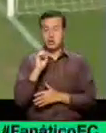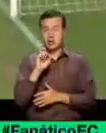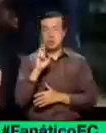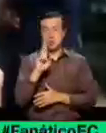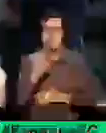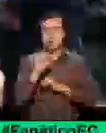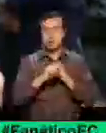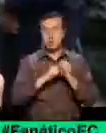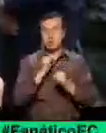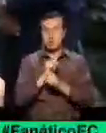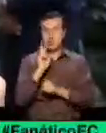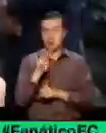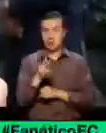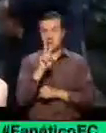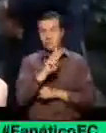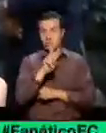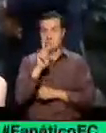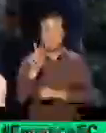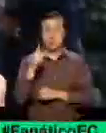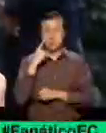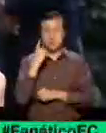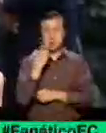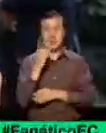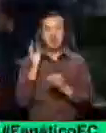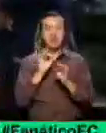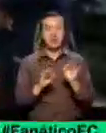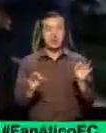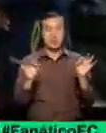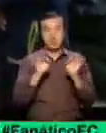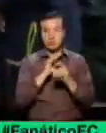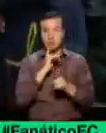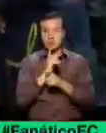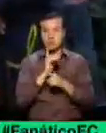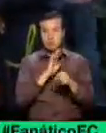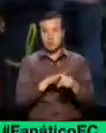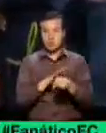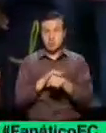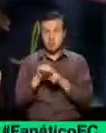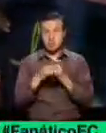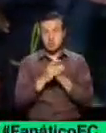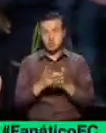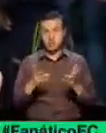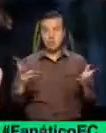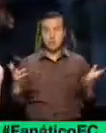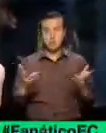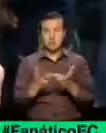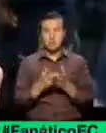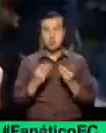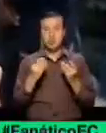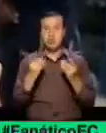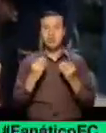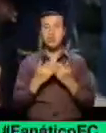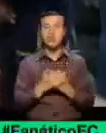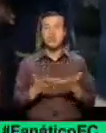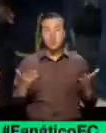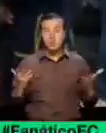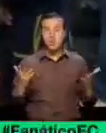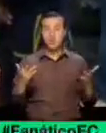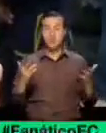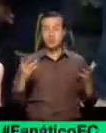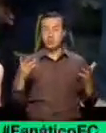2022. Es importantísimo, ¿no? Sabíamos que era una convocatoria en la cual iban a venir gran parte de los